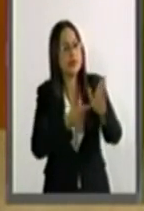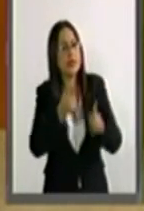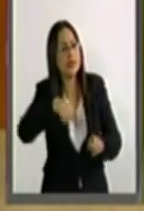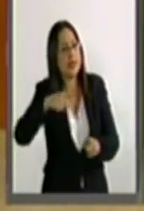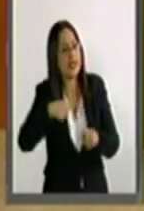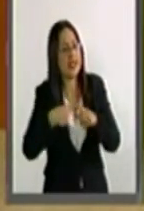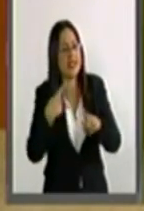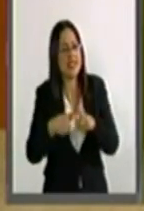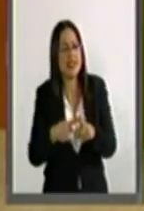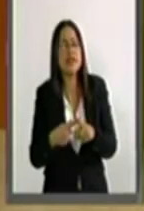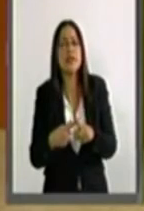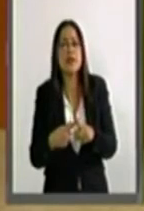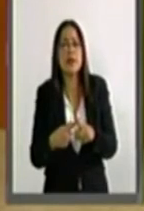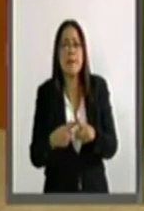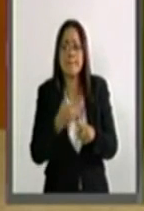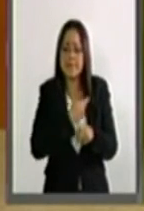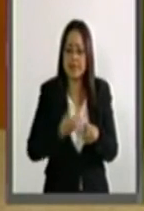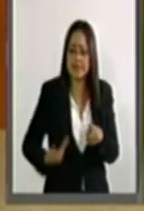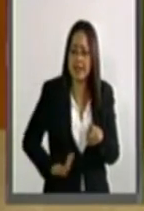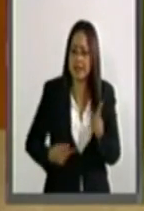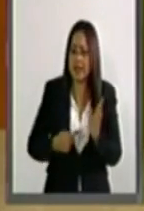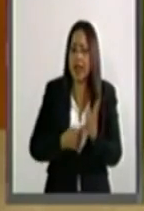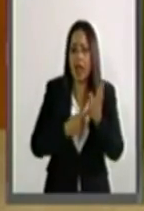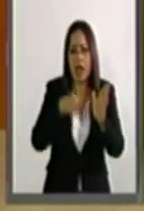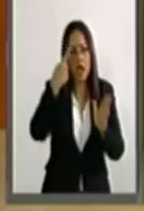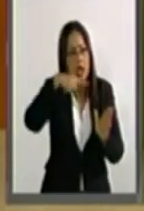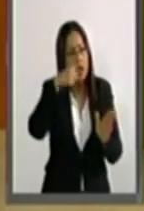del Ejecutivo del número único de